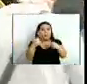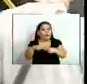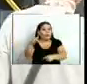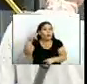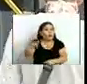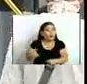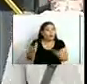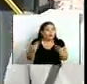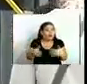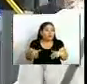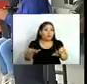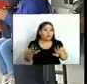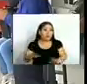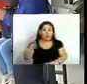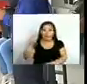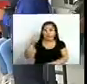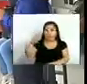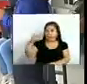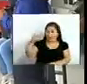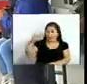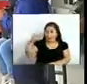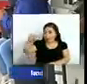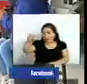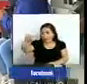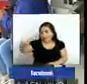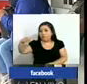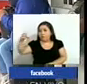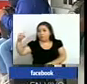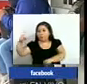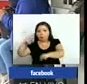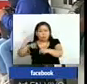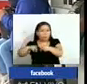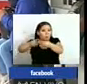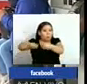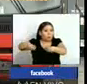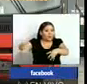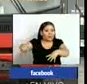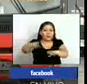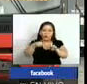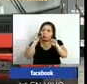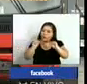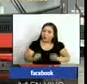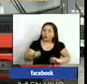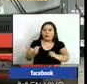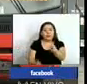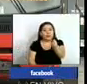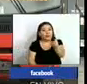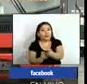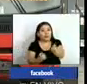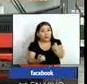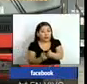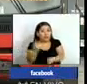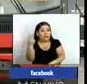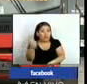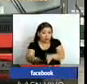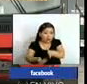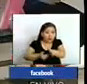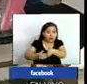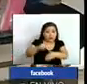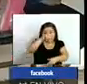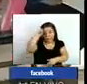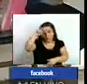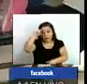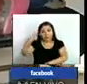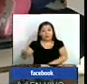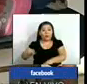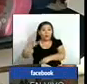ya registran más de 200 millones en pérdidas. La situación es insostenible si no inician labores a partir del